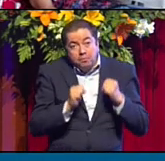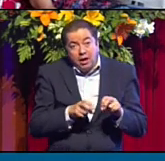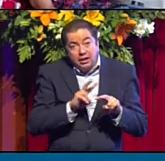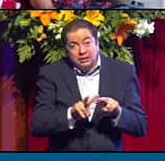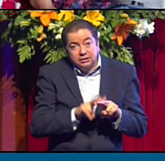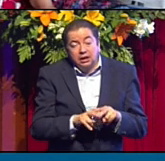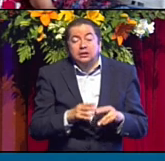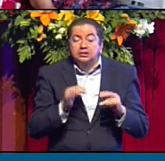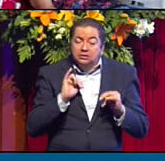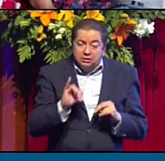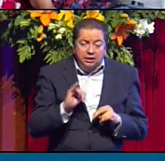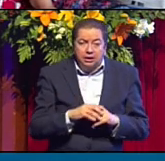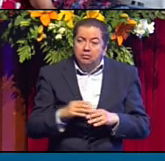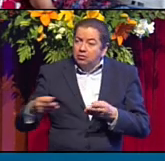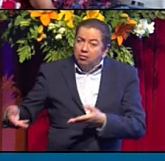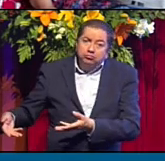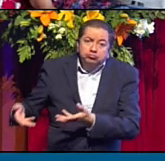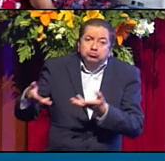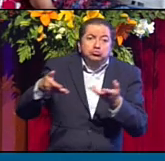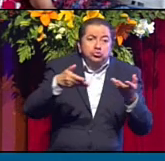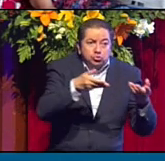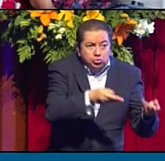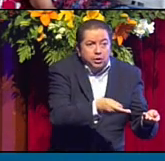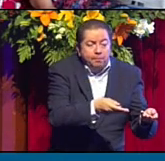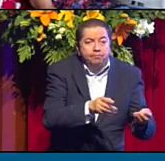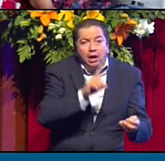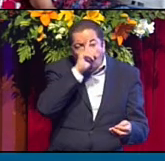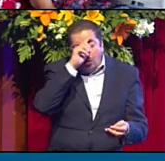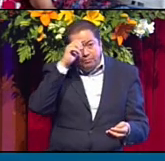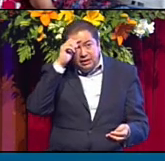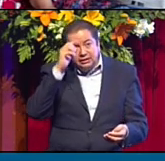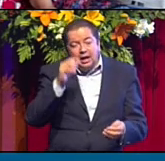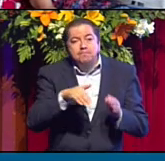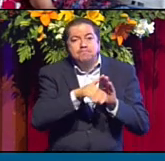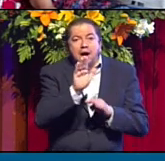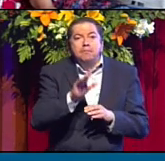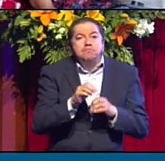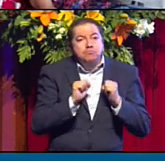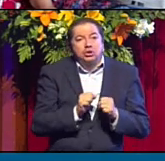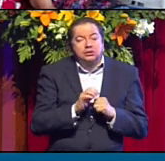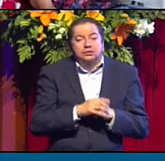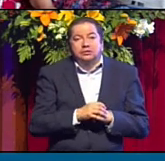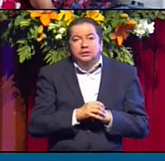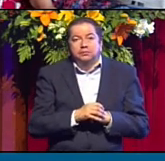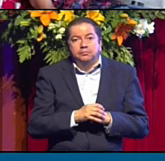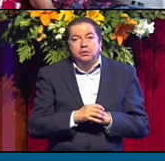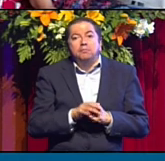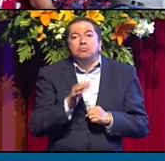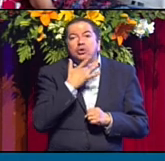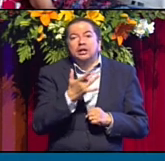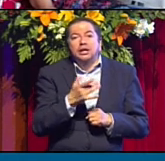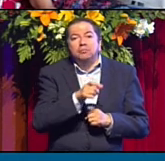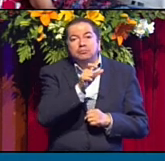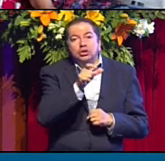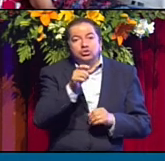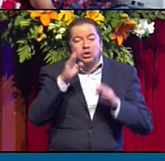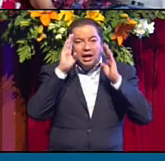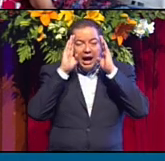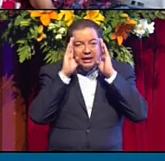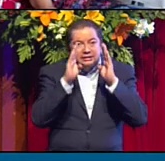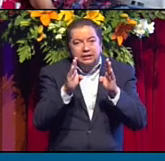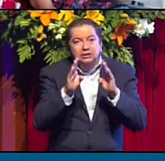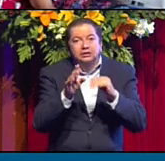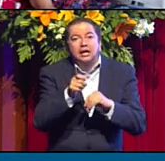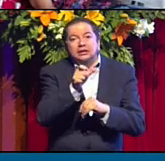vamos a hacer y vamos a facilitar efectivamente para que el hospital tenga mayores posibilidades, porque los que se atienden en el hospital también son hijos de